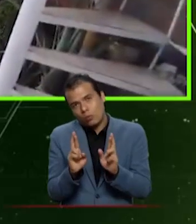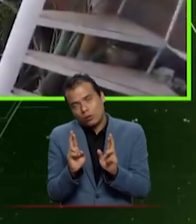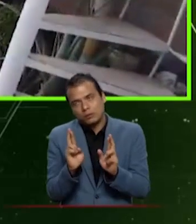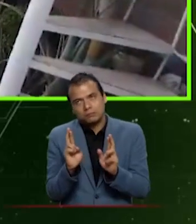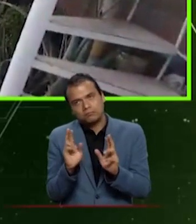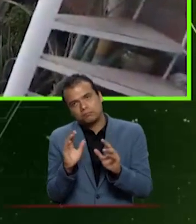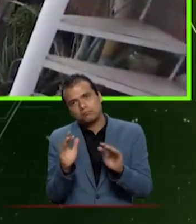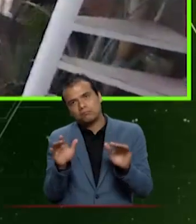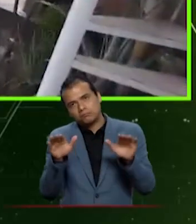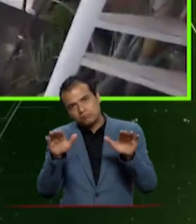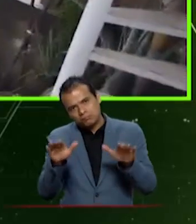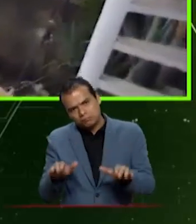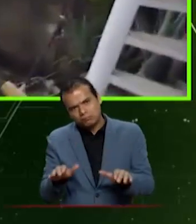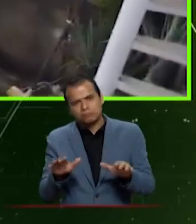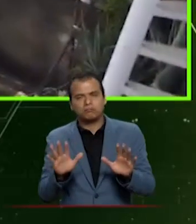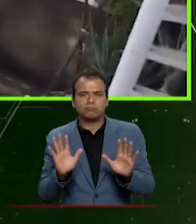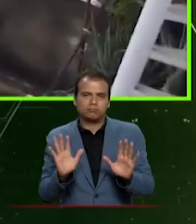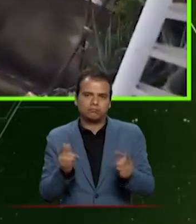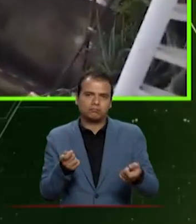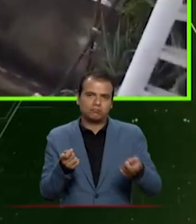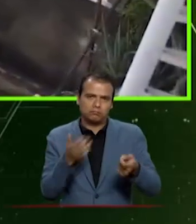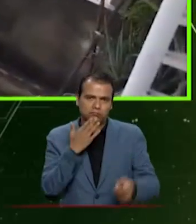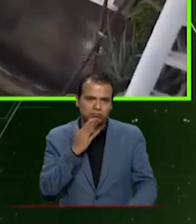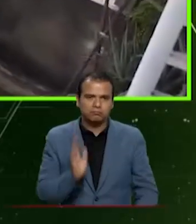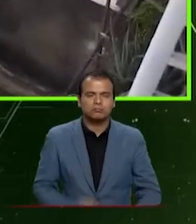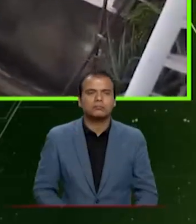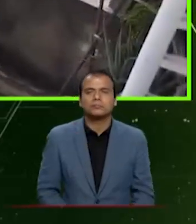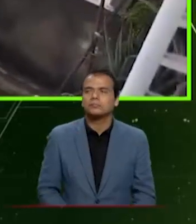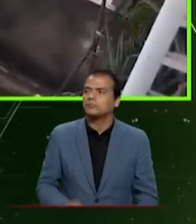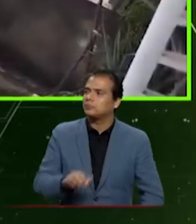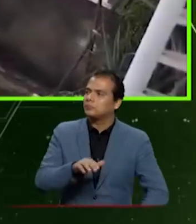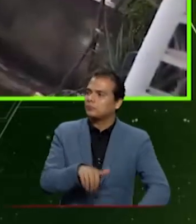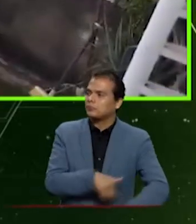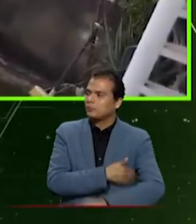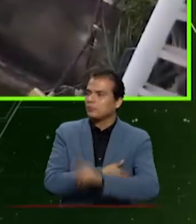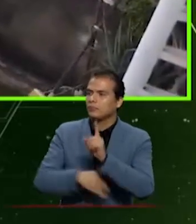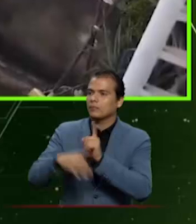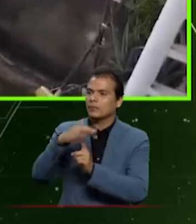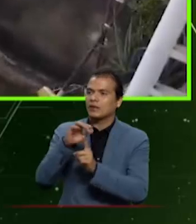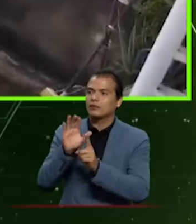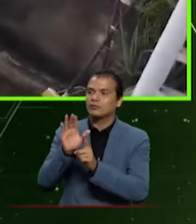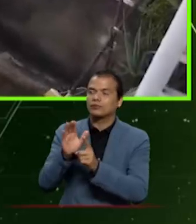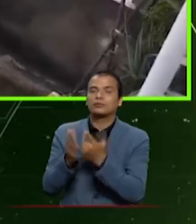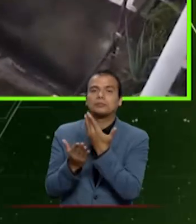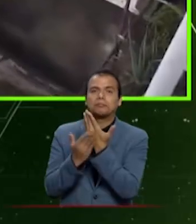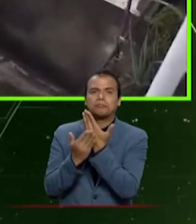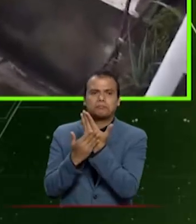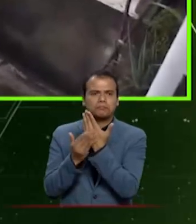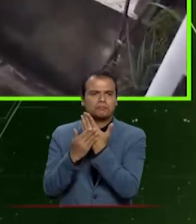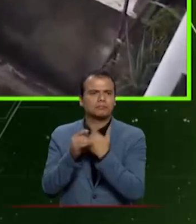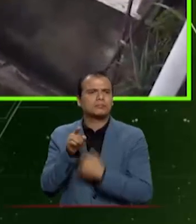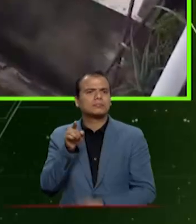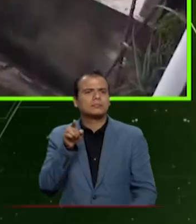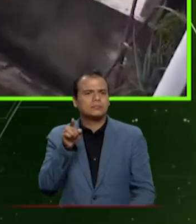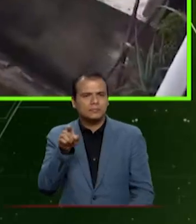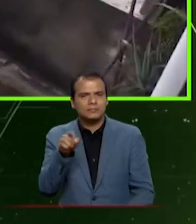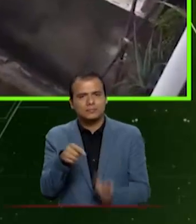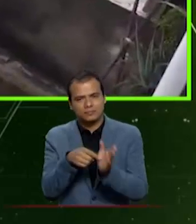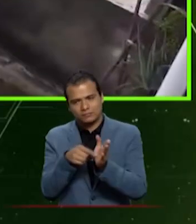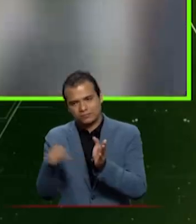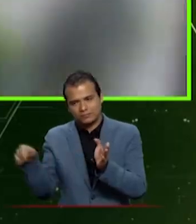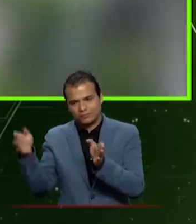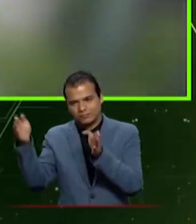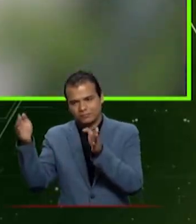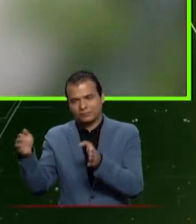eh débil o moderada el Ministerio de ambiente ha advertido que al fenómeno de la niña o sea cuando ya se